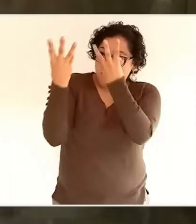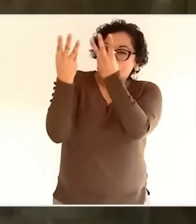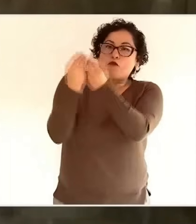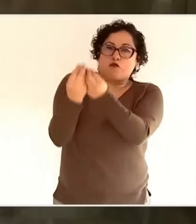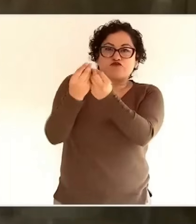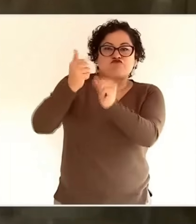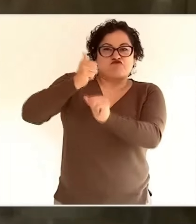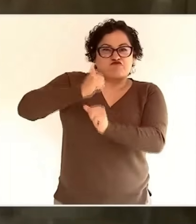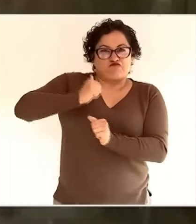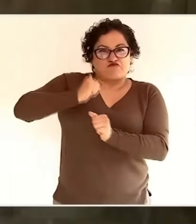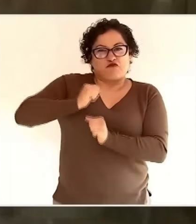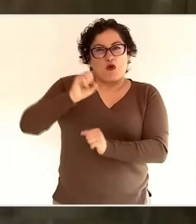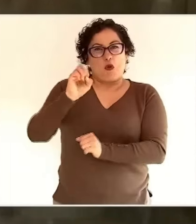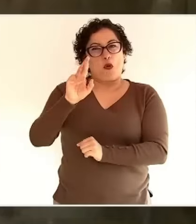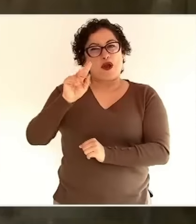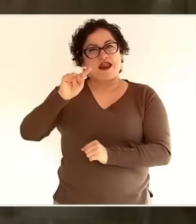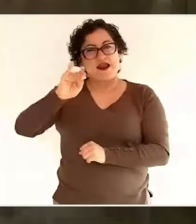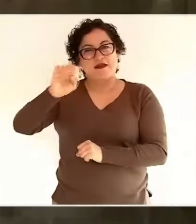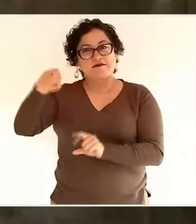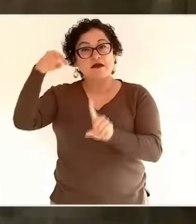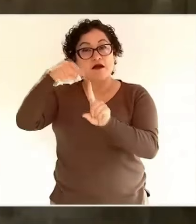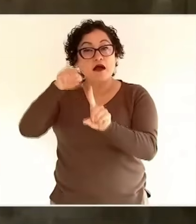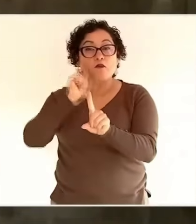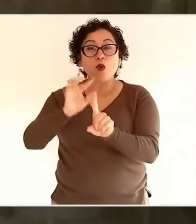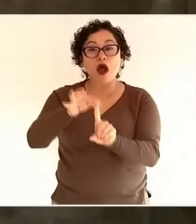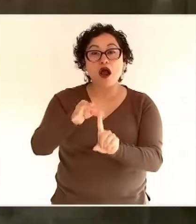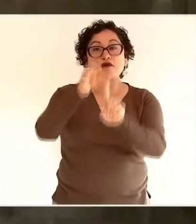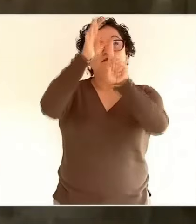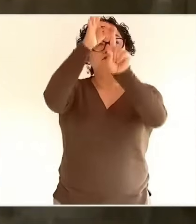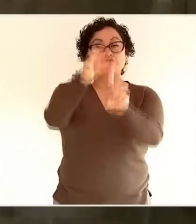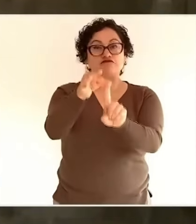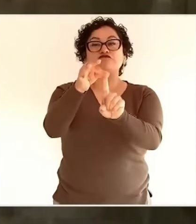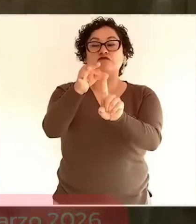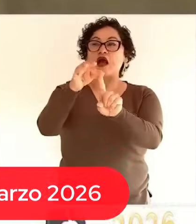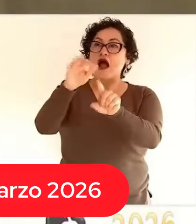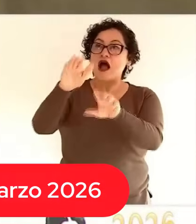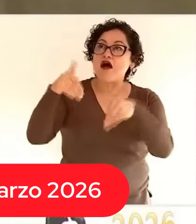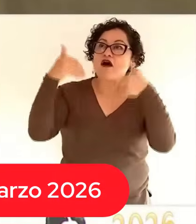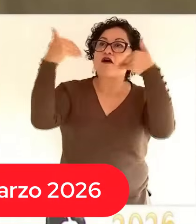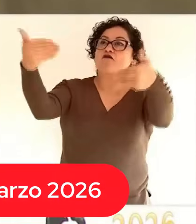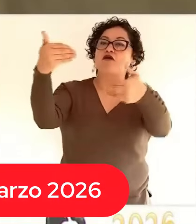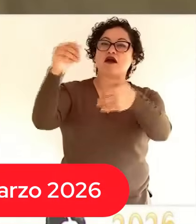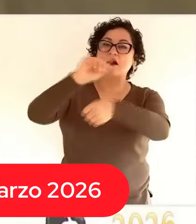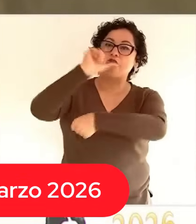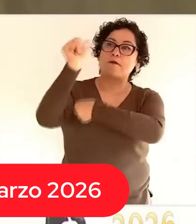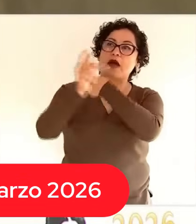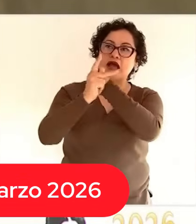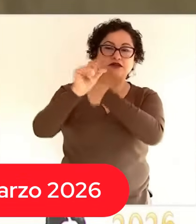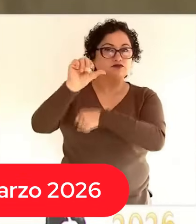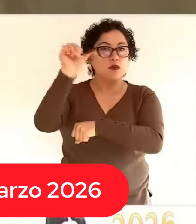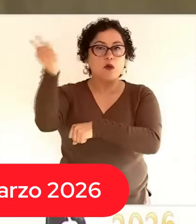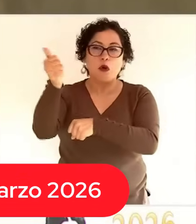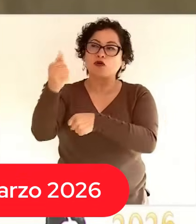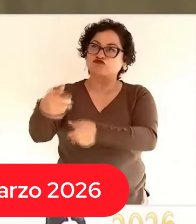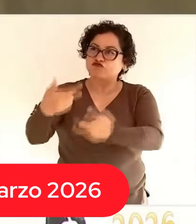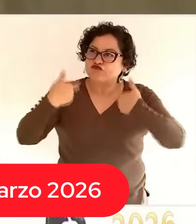Oriente y representó con dignidad a México en el extranjero. Pero su grandeza también se encuentra en su